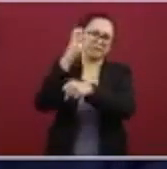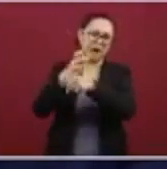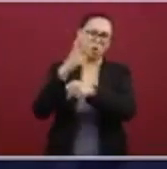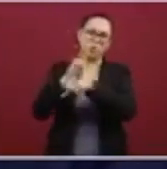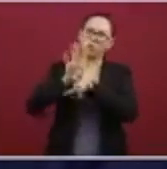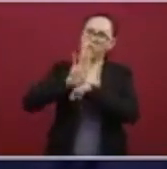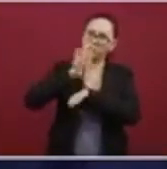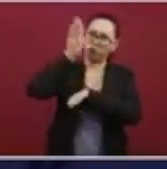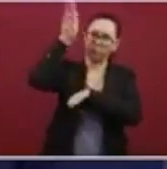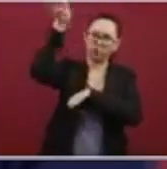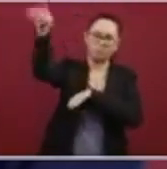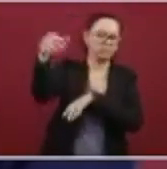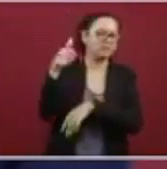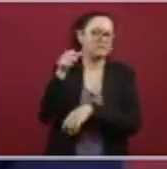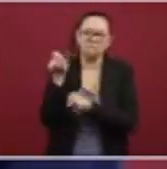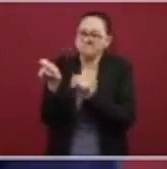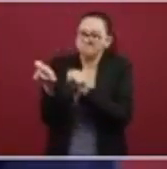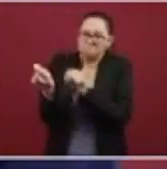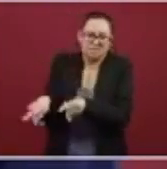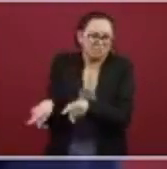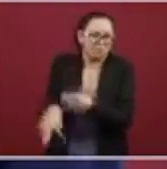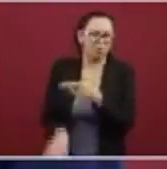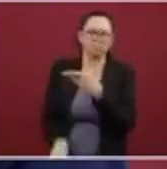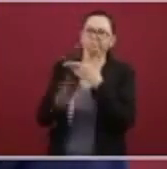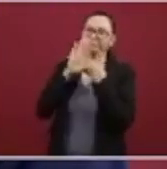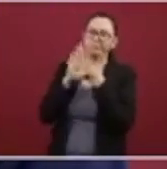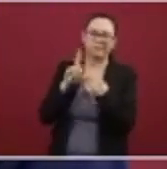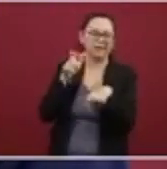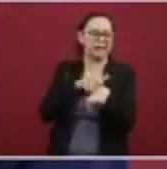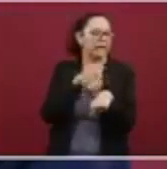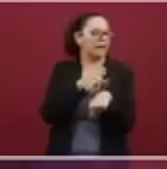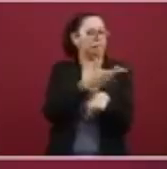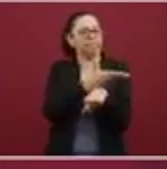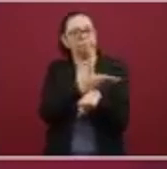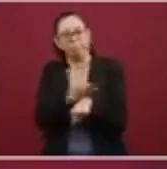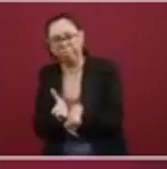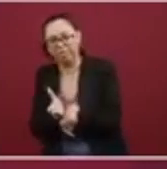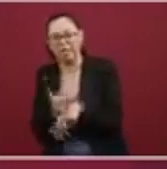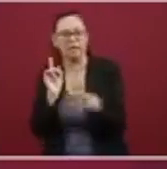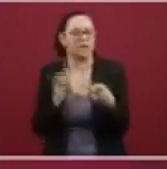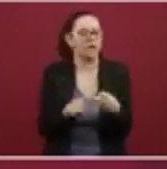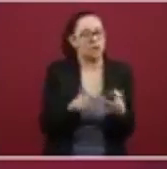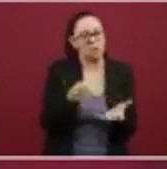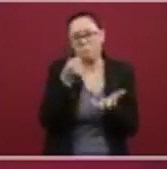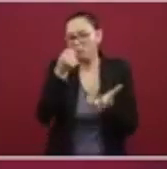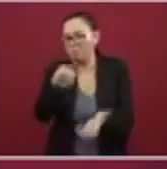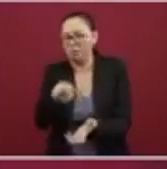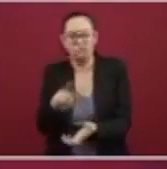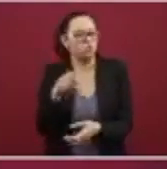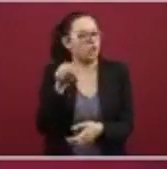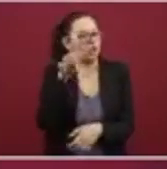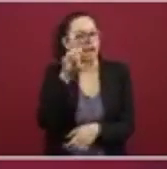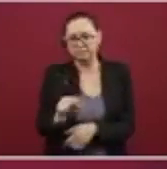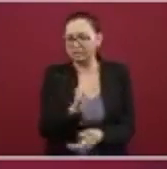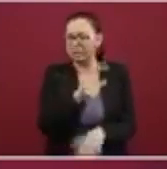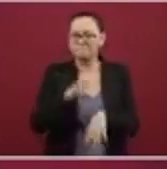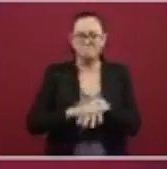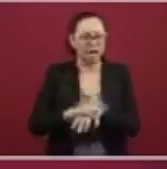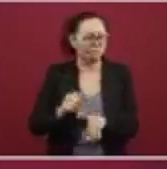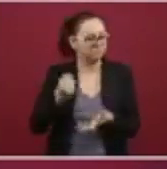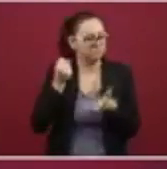se iban a hacer en tiempo, que no iba a alcanzar el presupuesto.